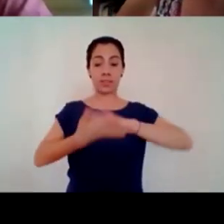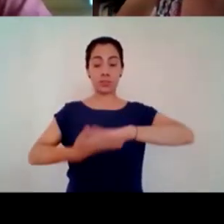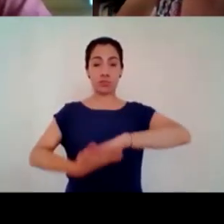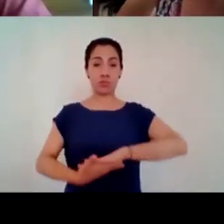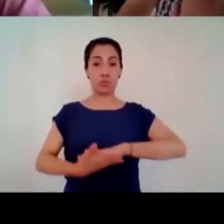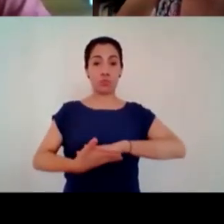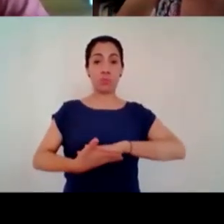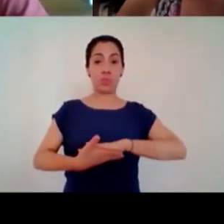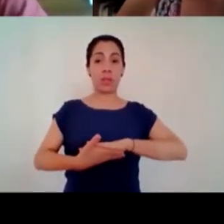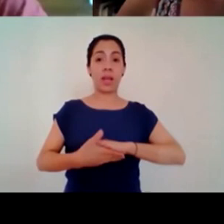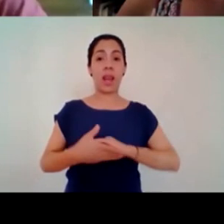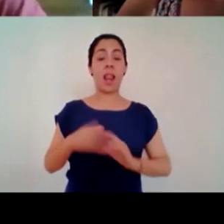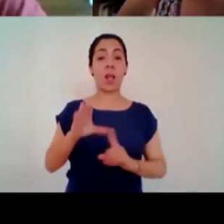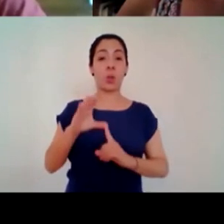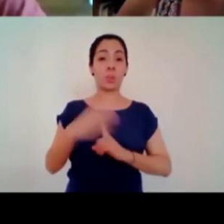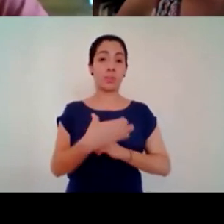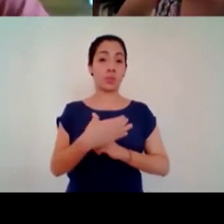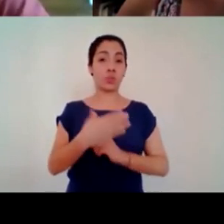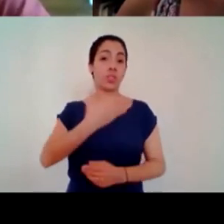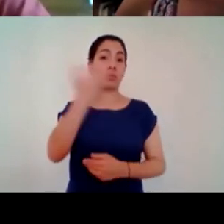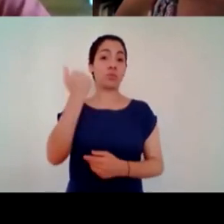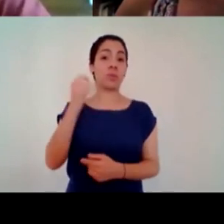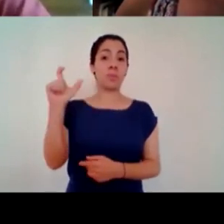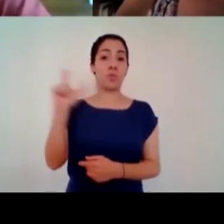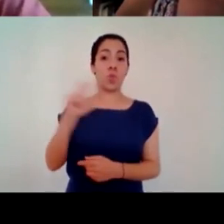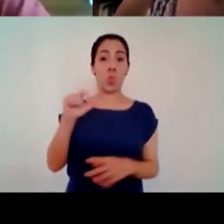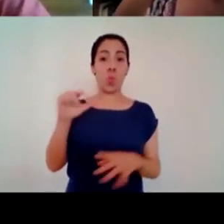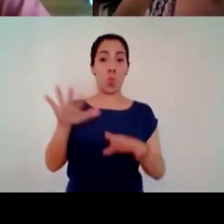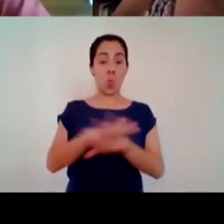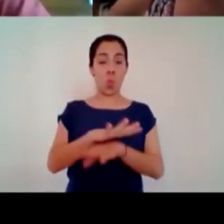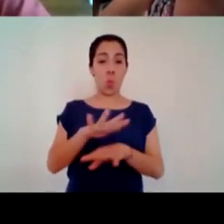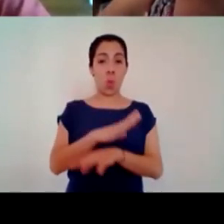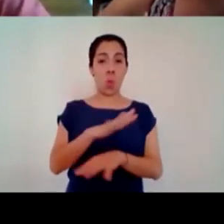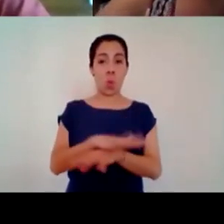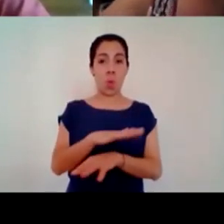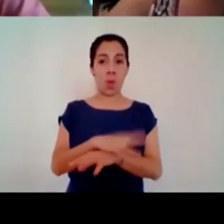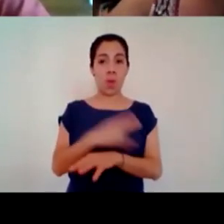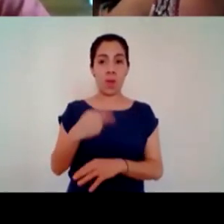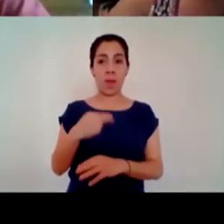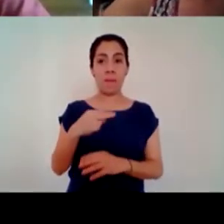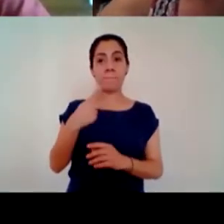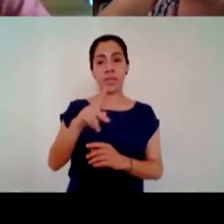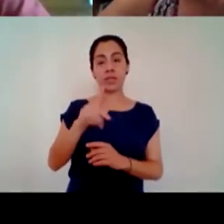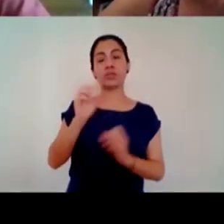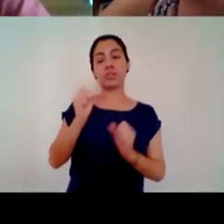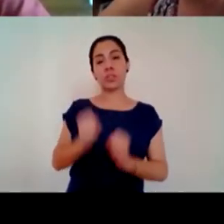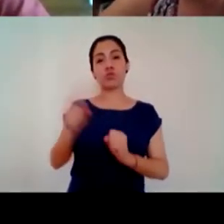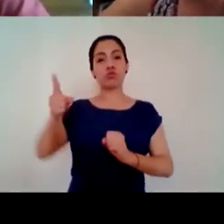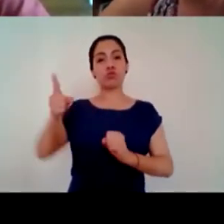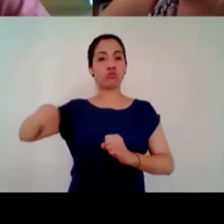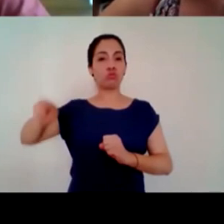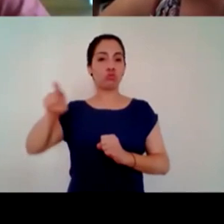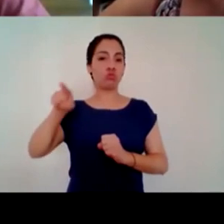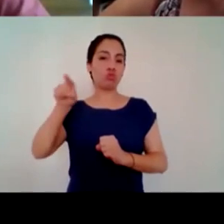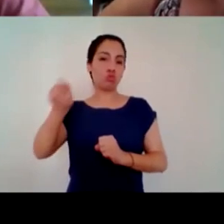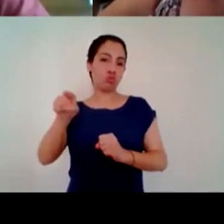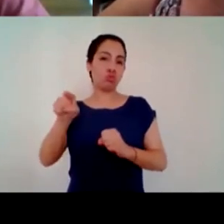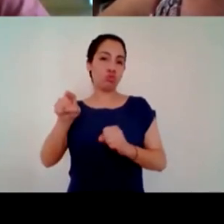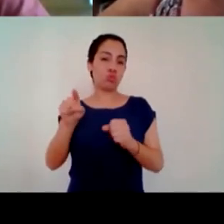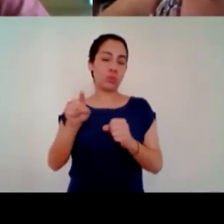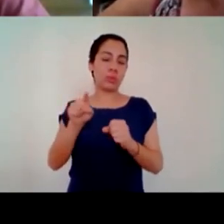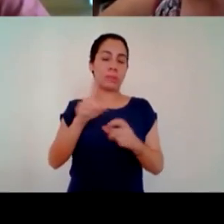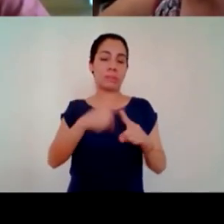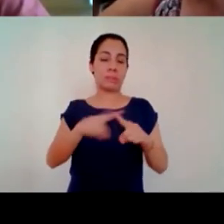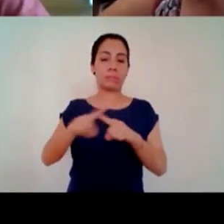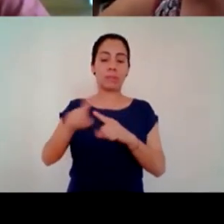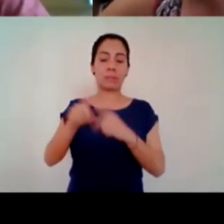¿verdad? Que no sabemos cuándo ocurrirá, pero ya usted estará contestando también estas preguntas. ¿Por qué no hacemos lo